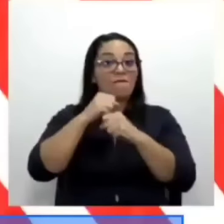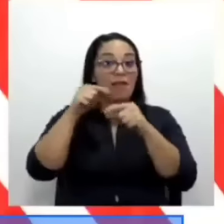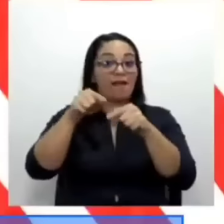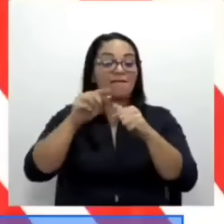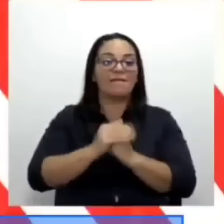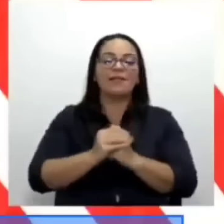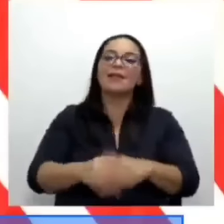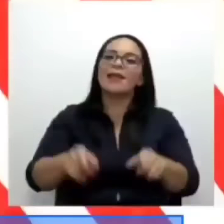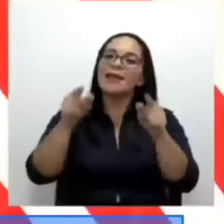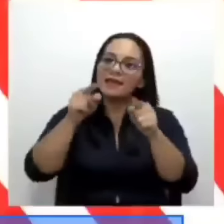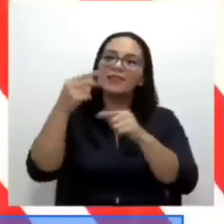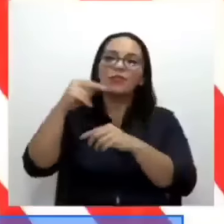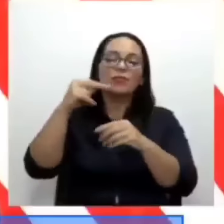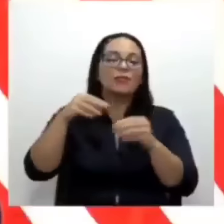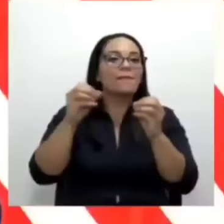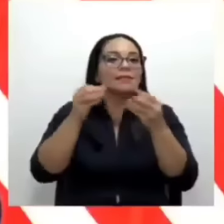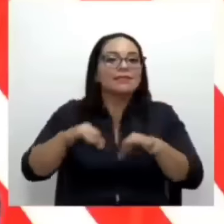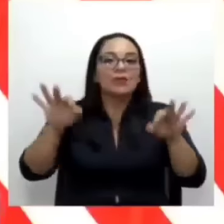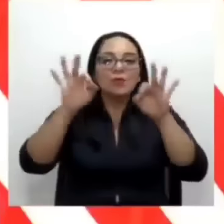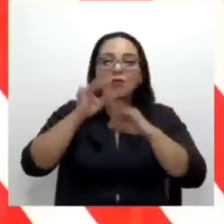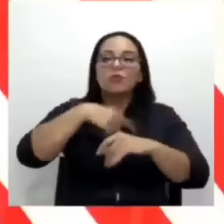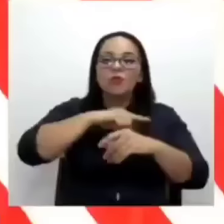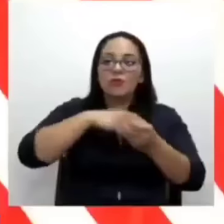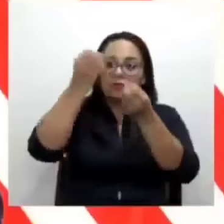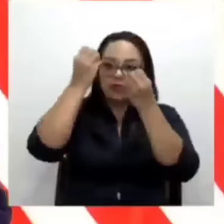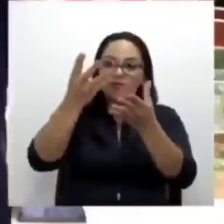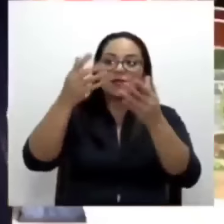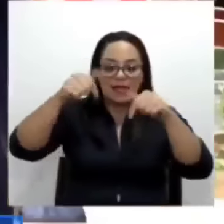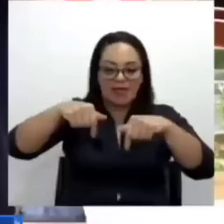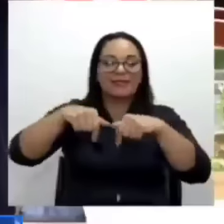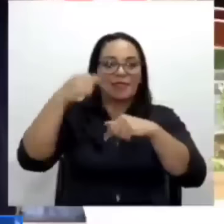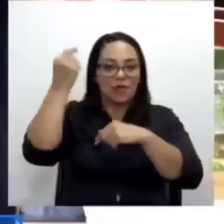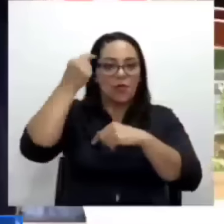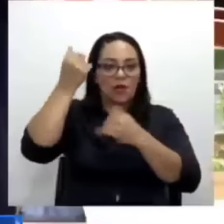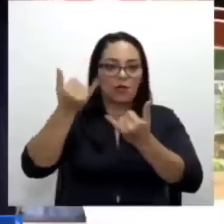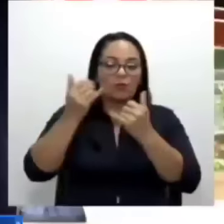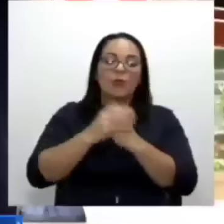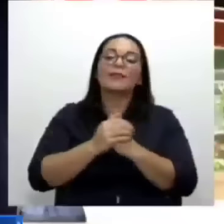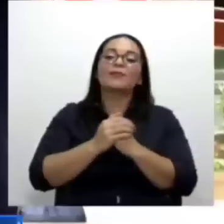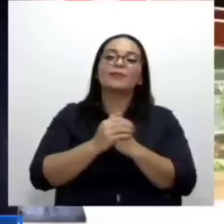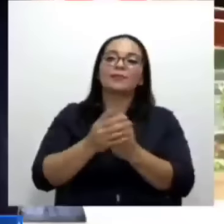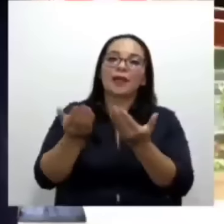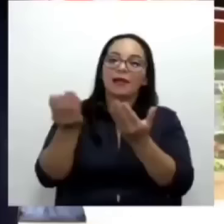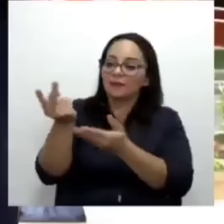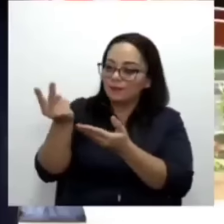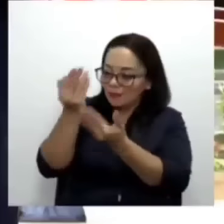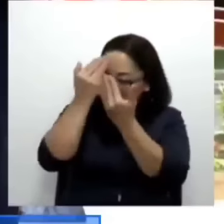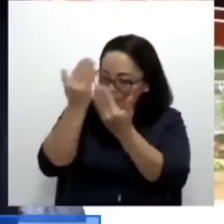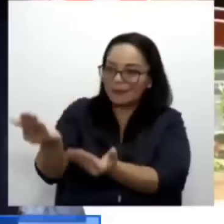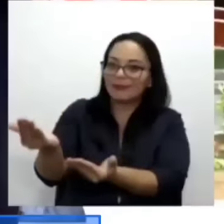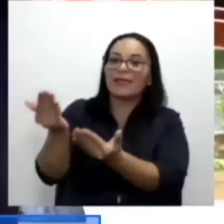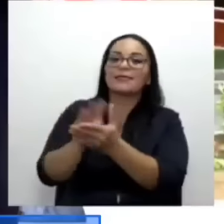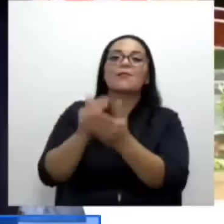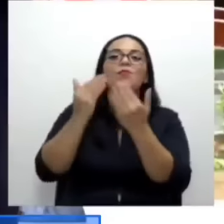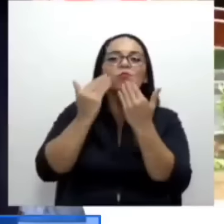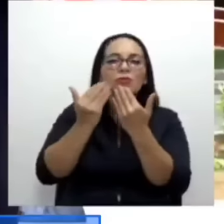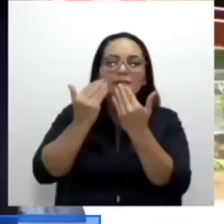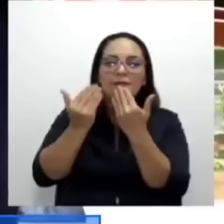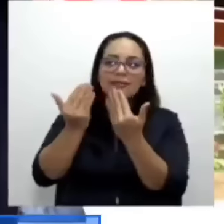son de las noticias más importantes que hemos dado en este gobierno. Así es que, distinguidísimas señoras, muchísimas